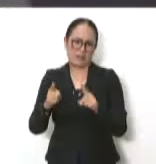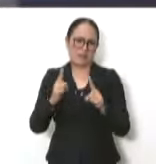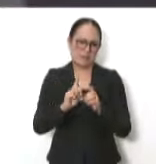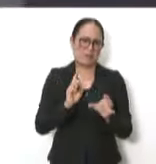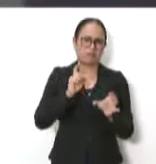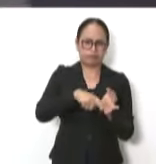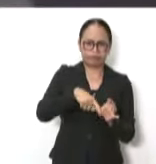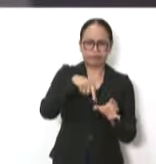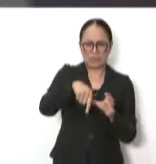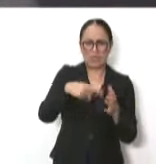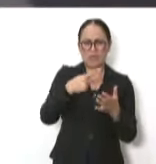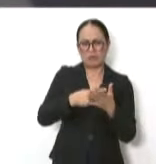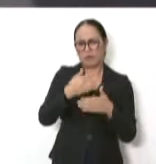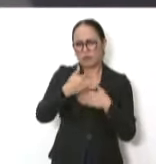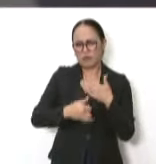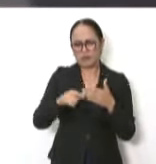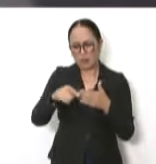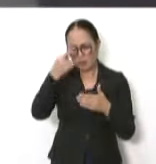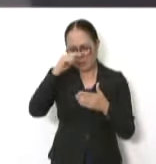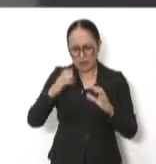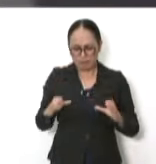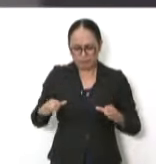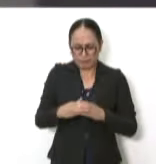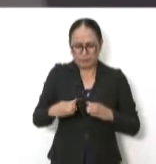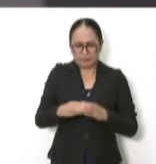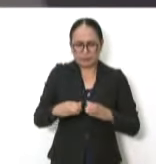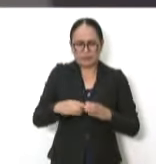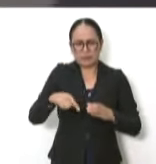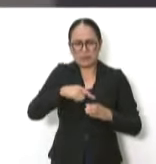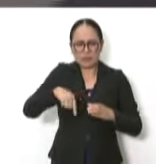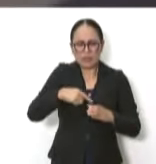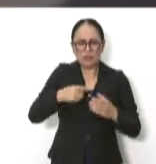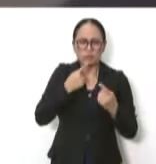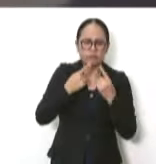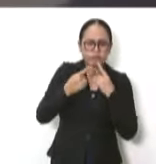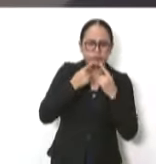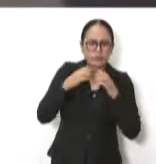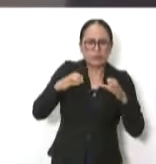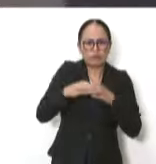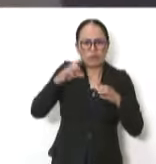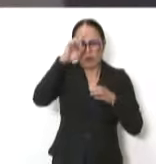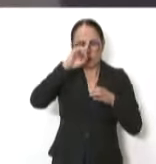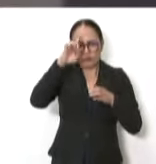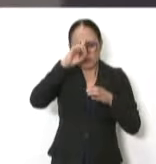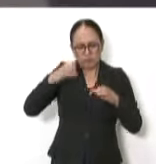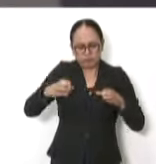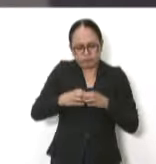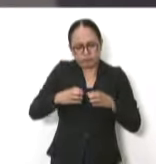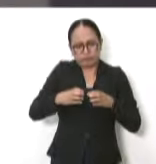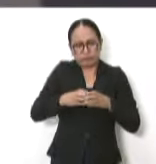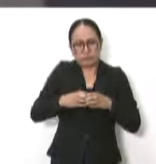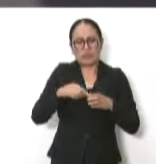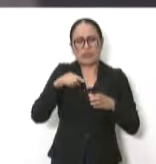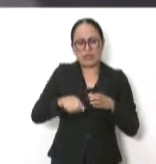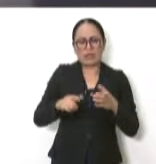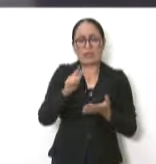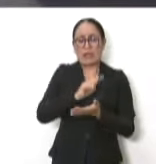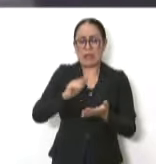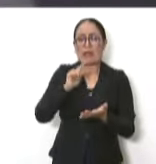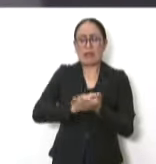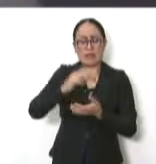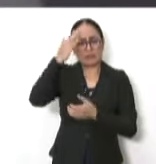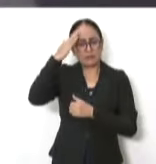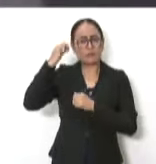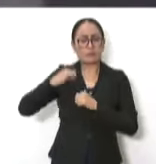universidad en los consejos. Como ya también lo explicó perfectamente mi compañera comisionada, la ley general está prevista